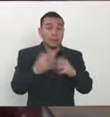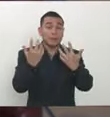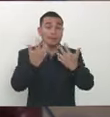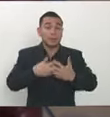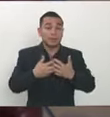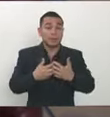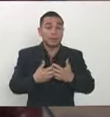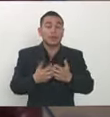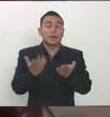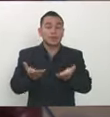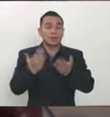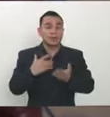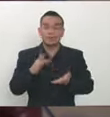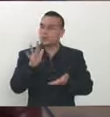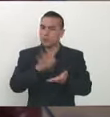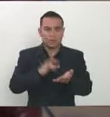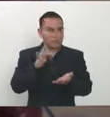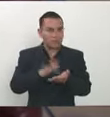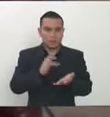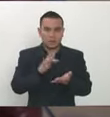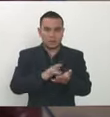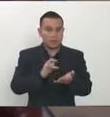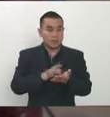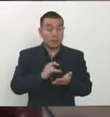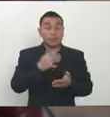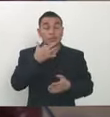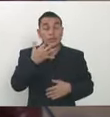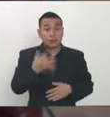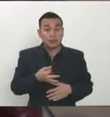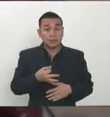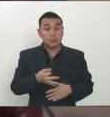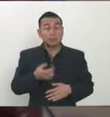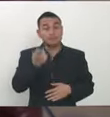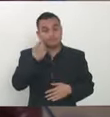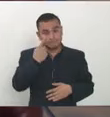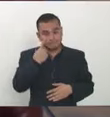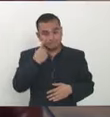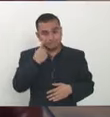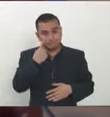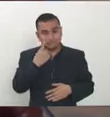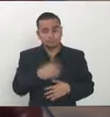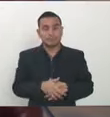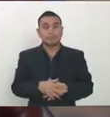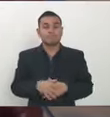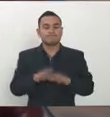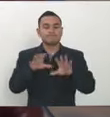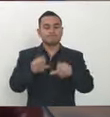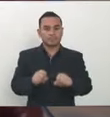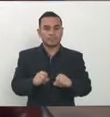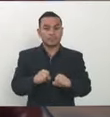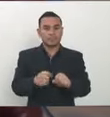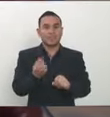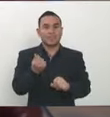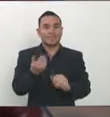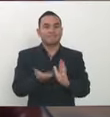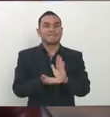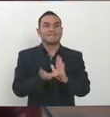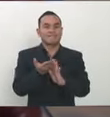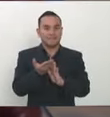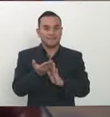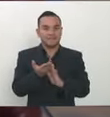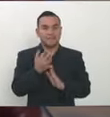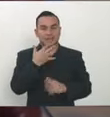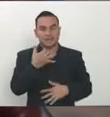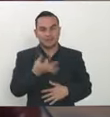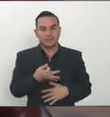a que nos ayuden y un llamado a los malos empresarios a que no se atrevan a subir precios por acaparamiento o por querer sacarle provecho